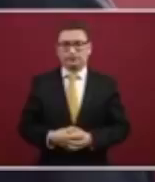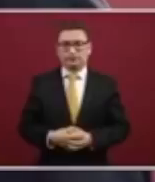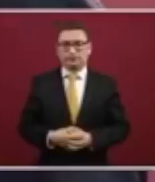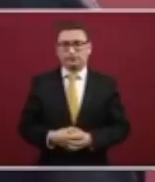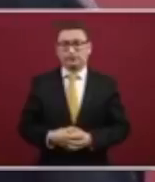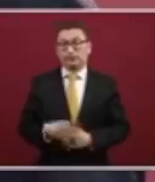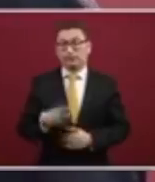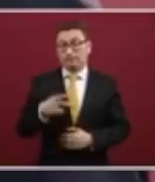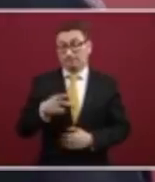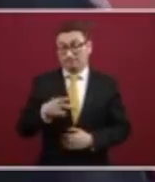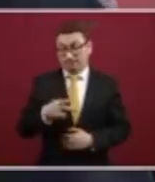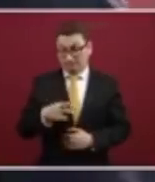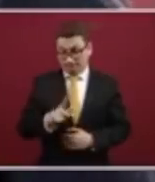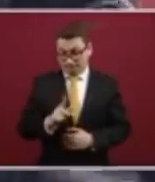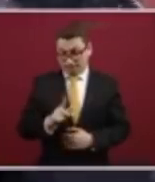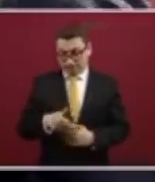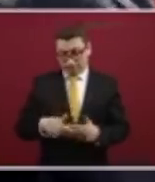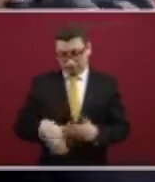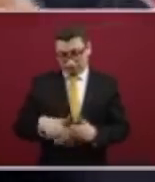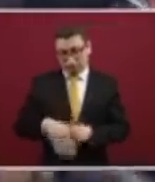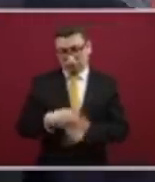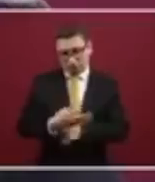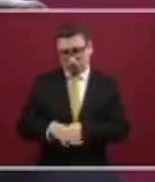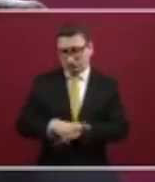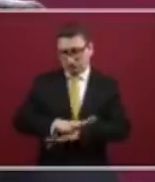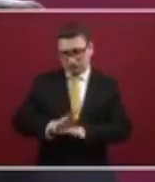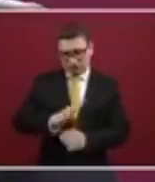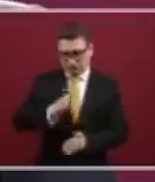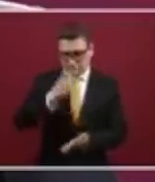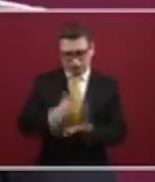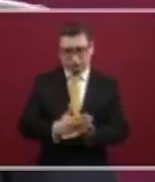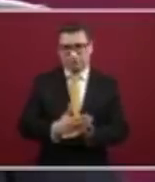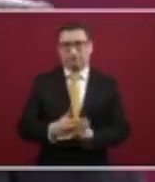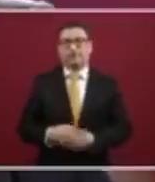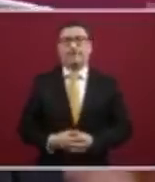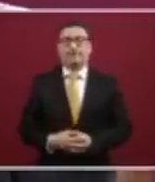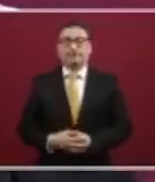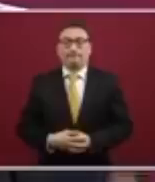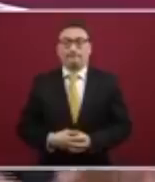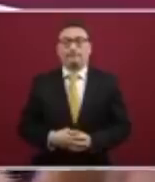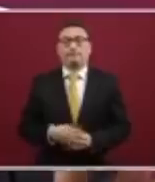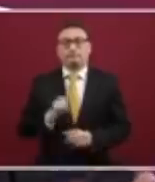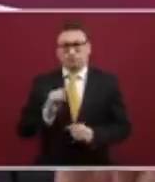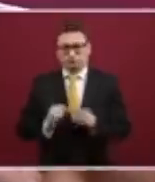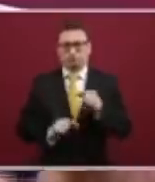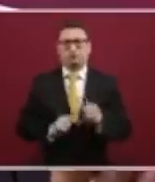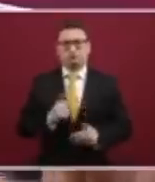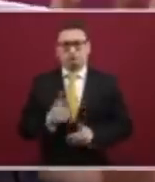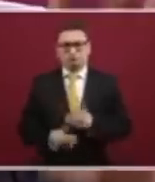por lo pronto se detiene y ya vamos viendo